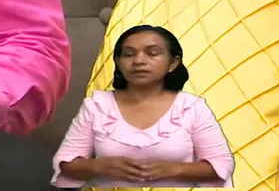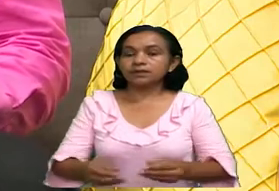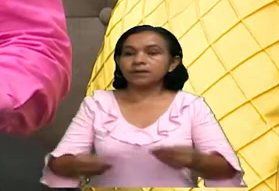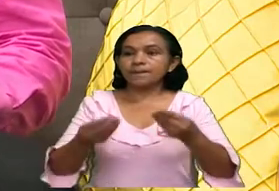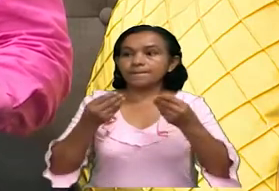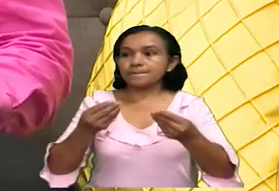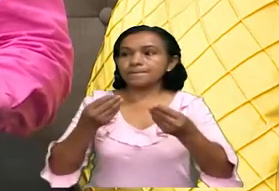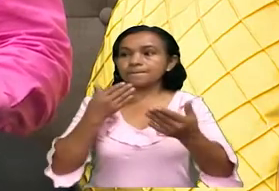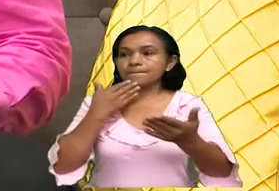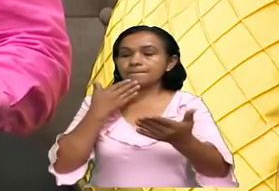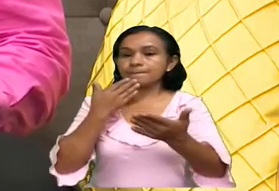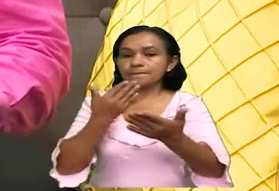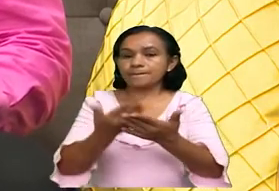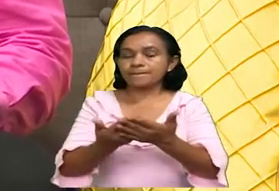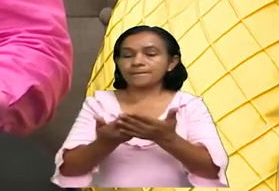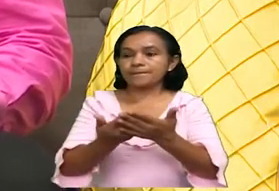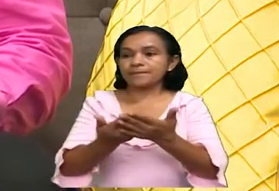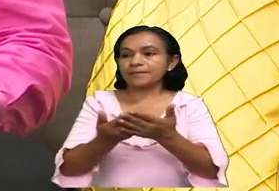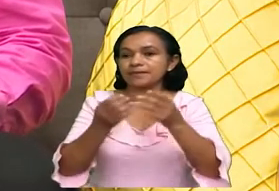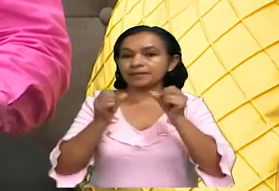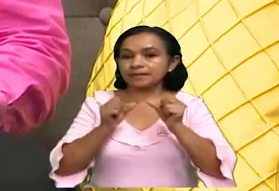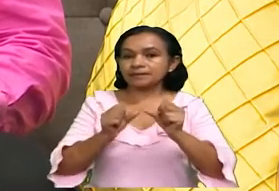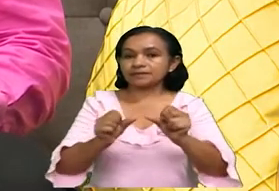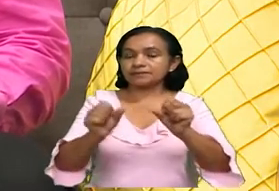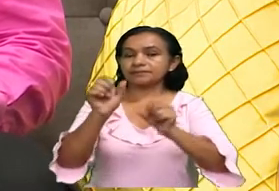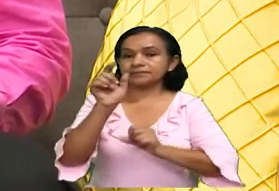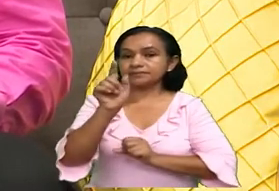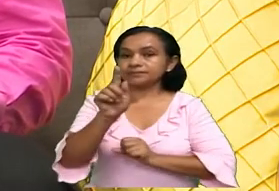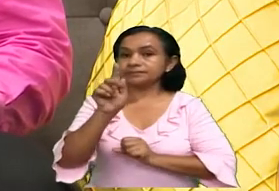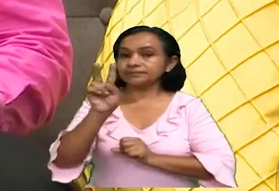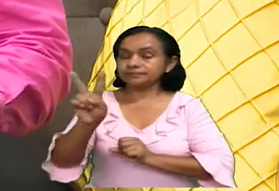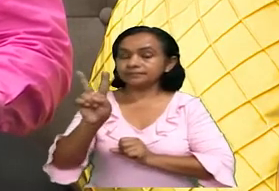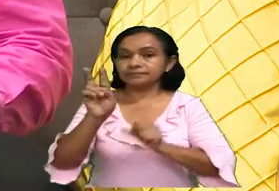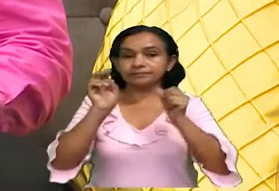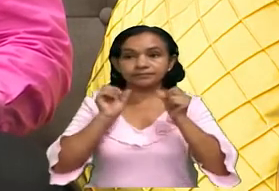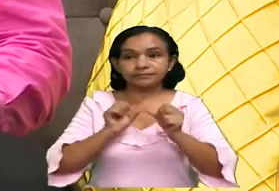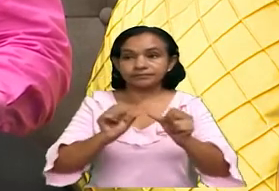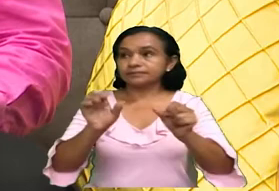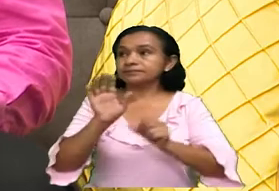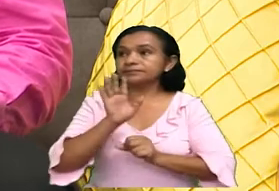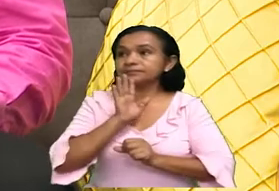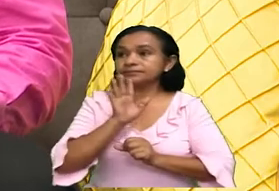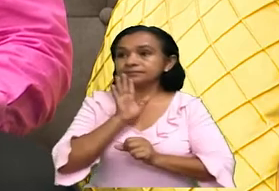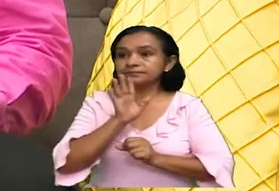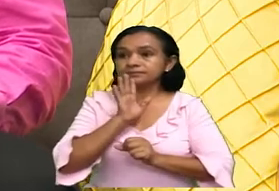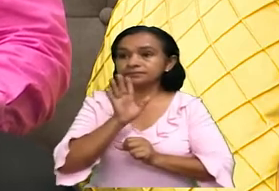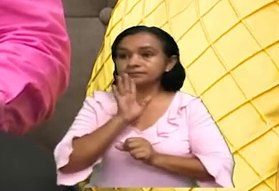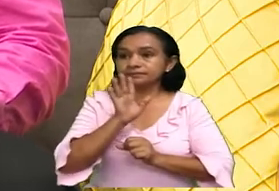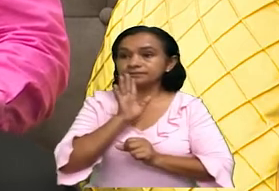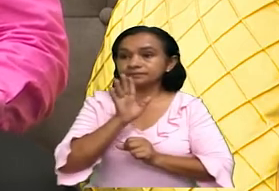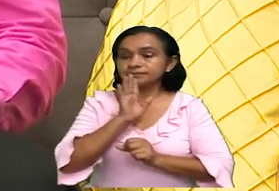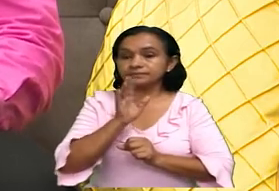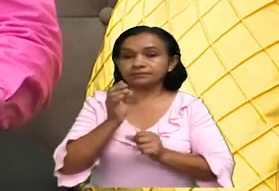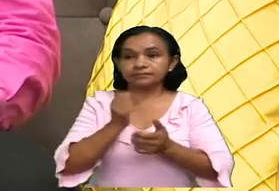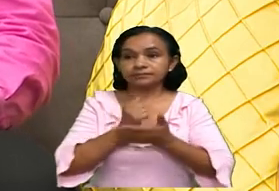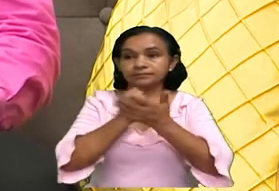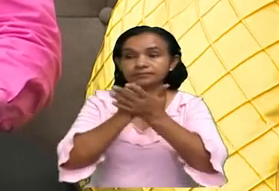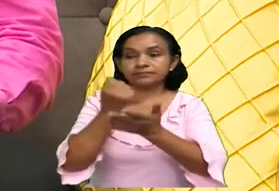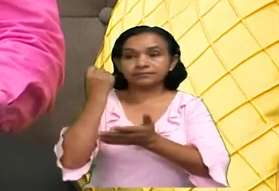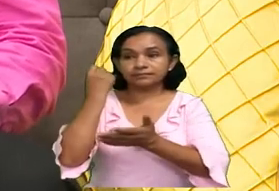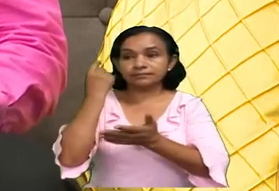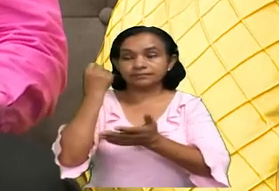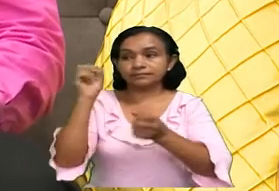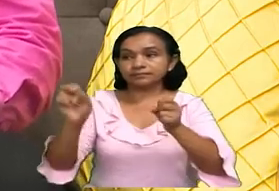Muchísimas gracias por continuar en sintonía del canal parlamentario. Pues continuamos esta conversación que nos ayuda a entender lo que significa la